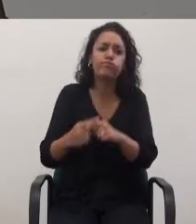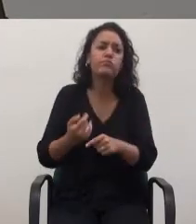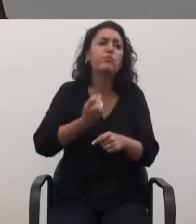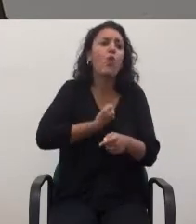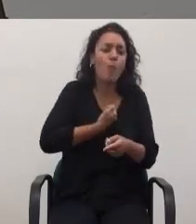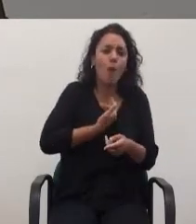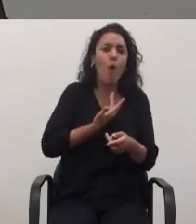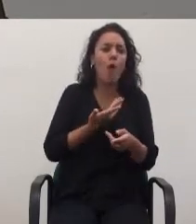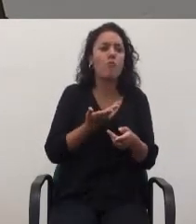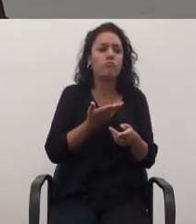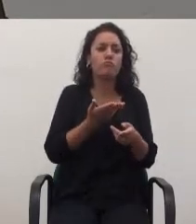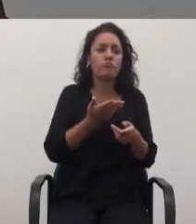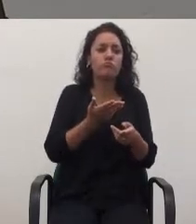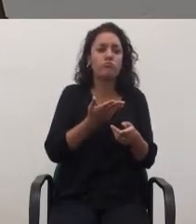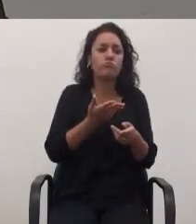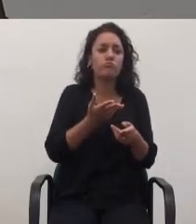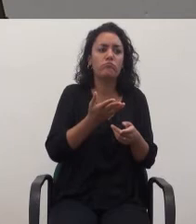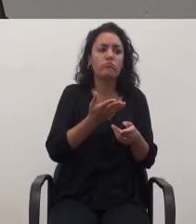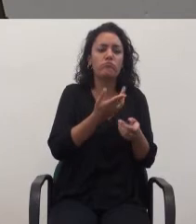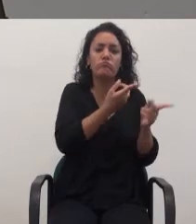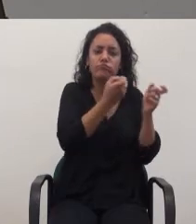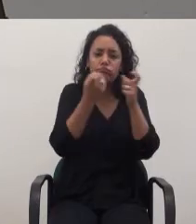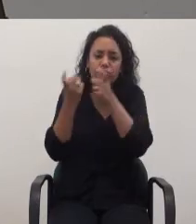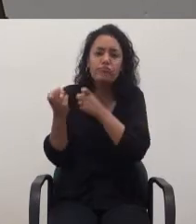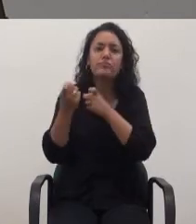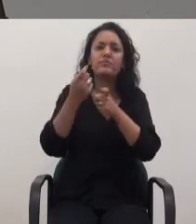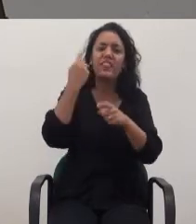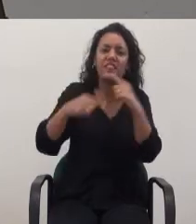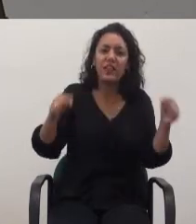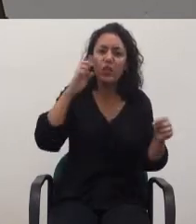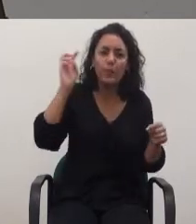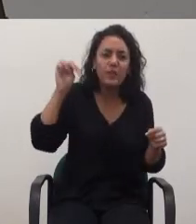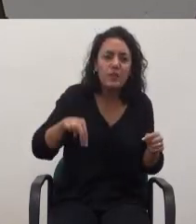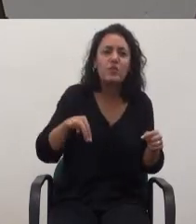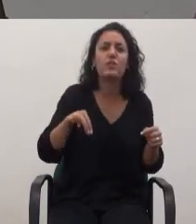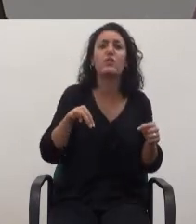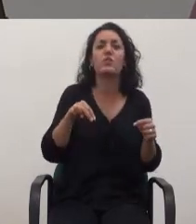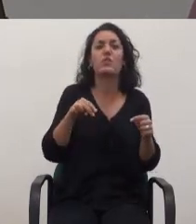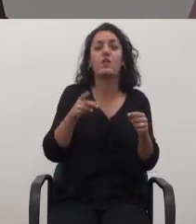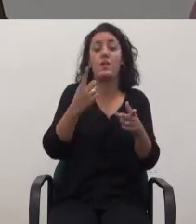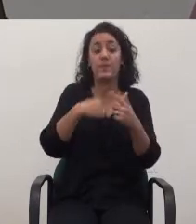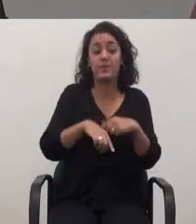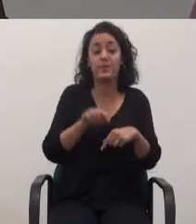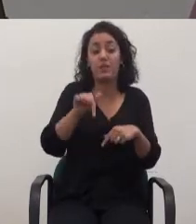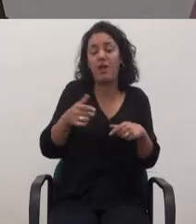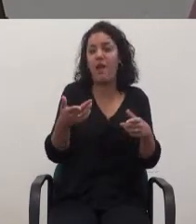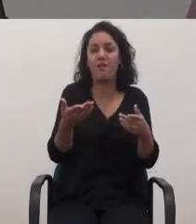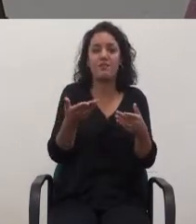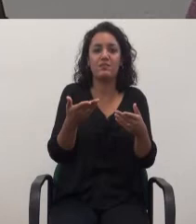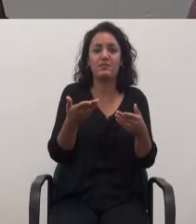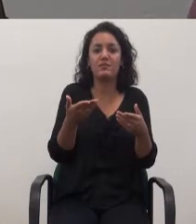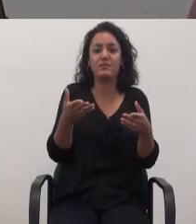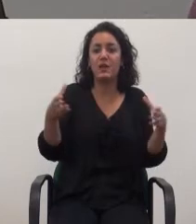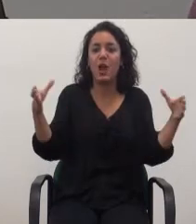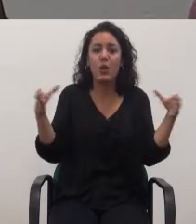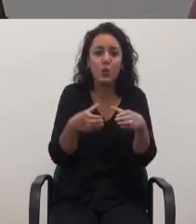perspectivas, y eso es una cultura institucional muy, sobre todo un cogobierno muy sano acá y muy, muy